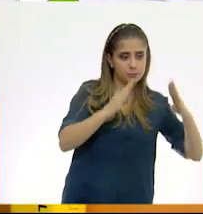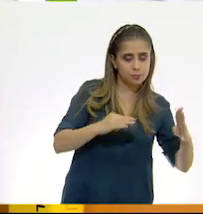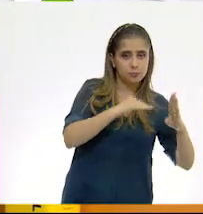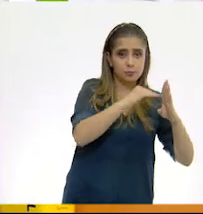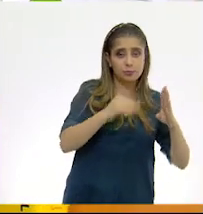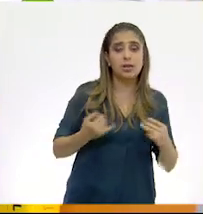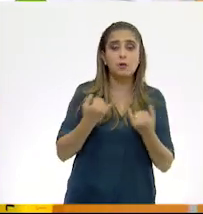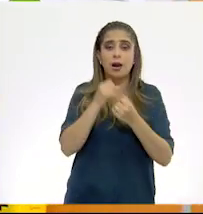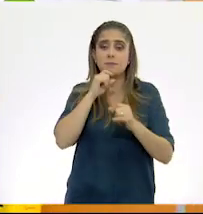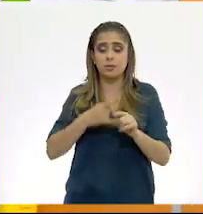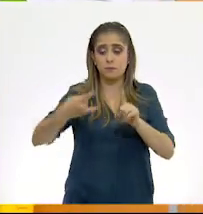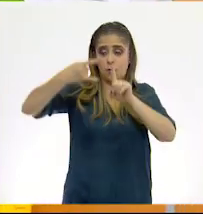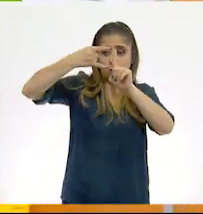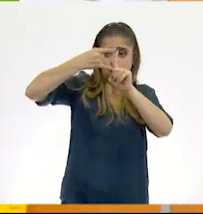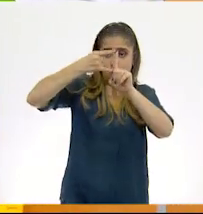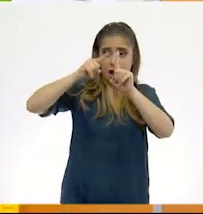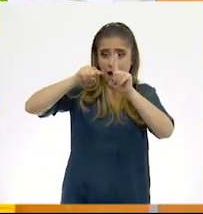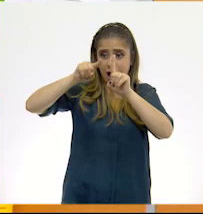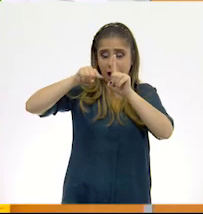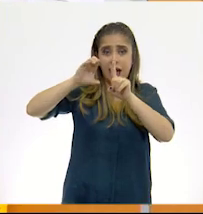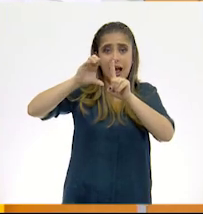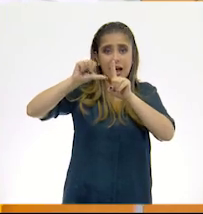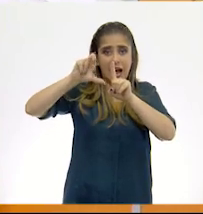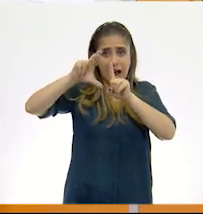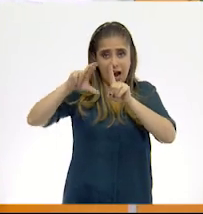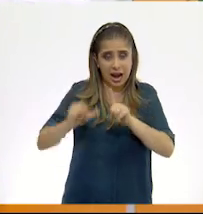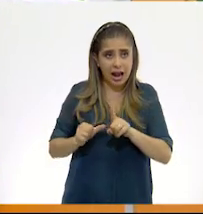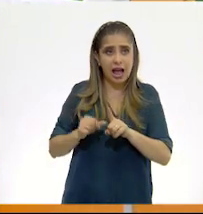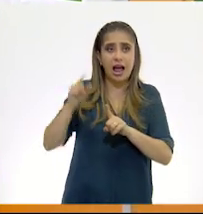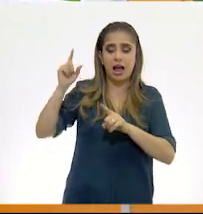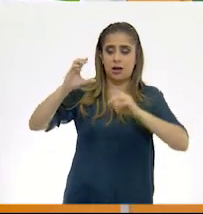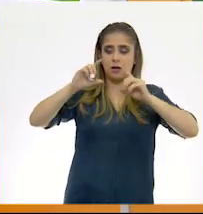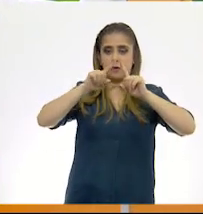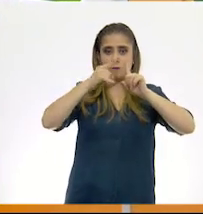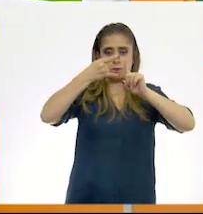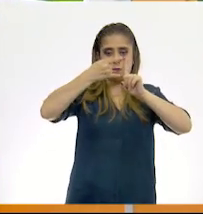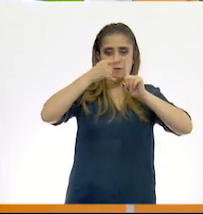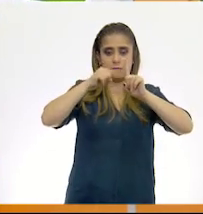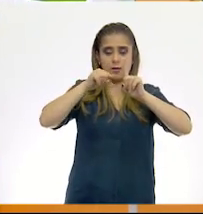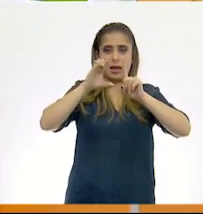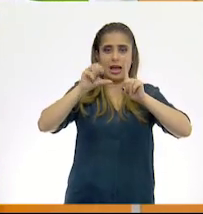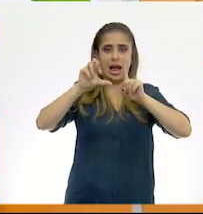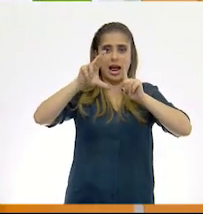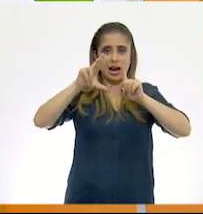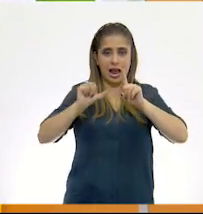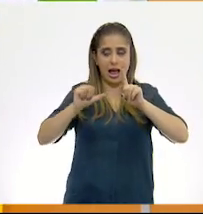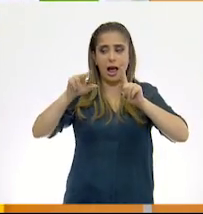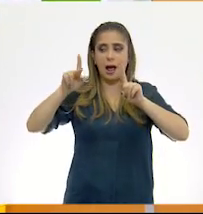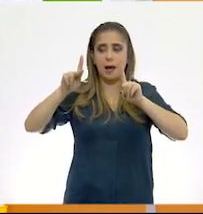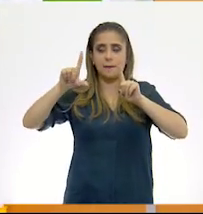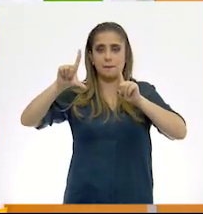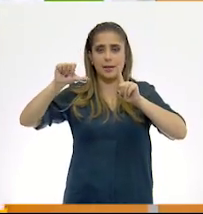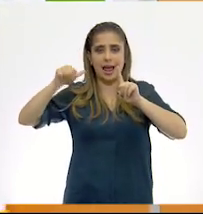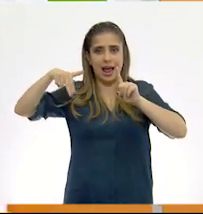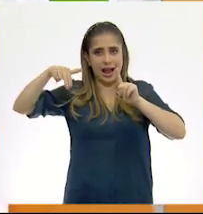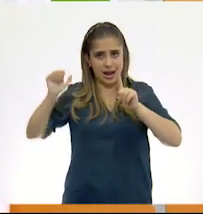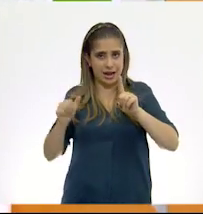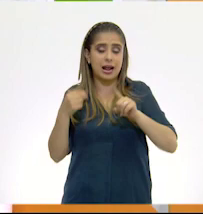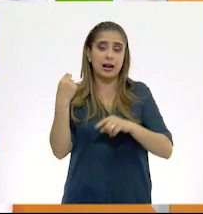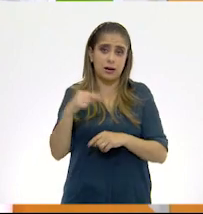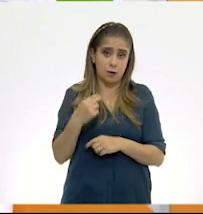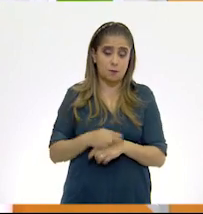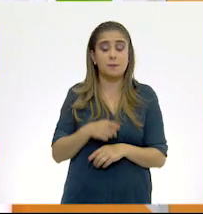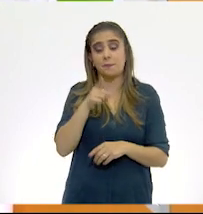caras. La que ustedes están viendo aquí es una cara plana. Entonces hay que tener cuidado cuáles